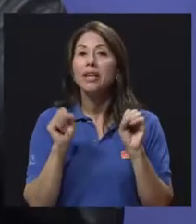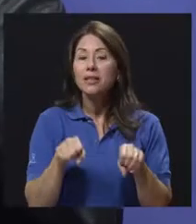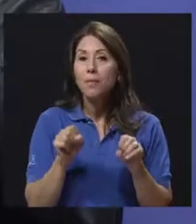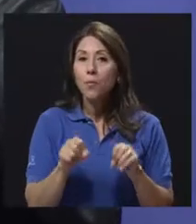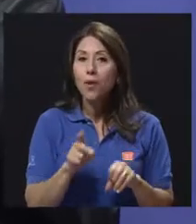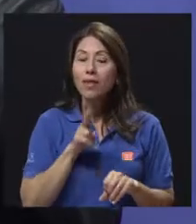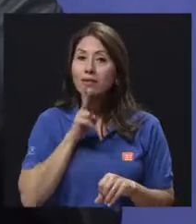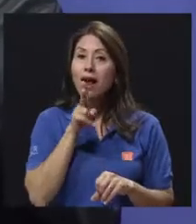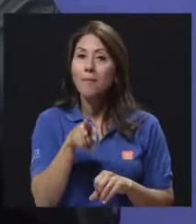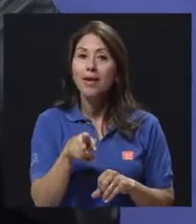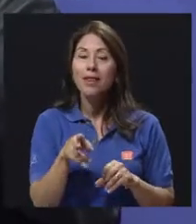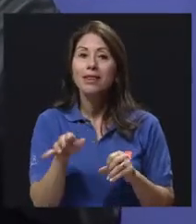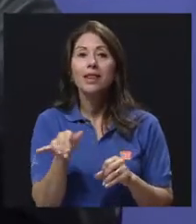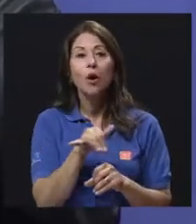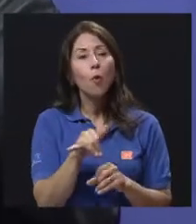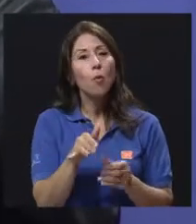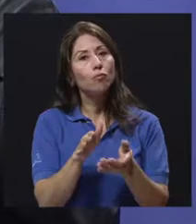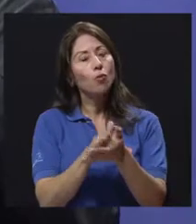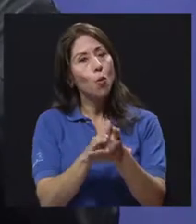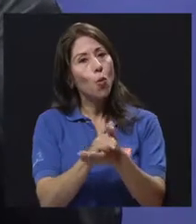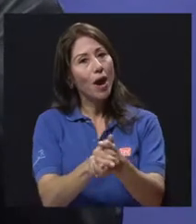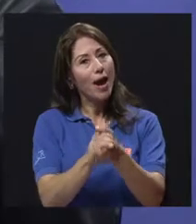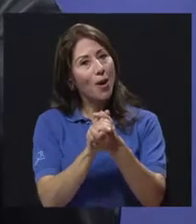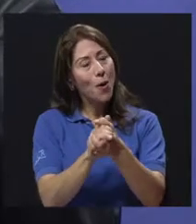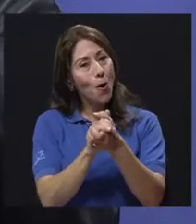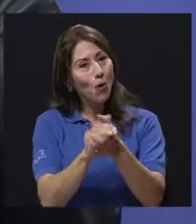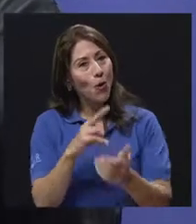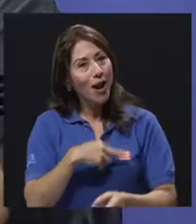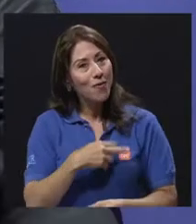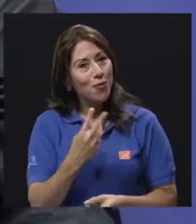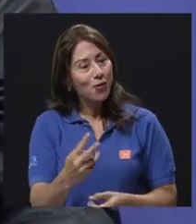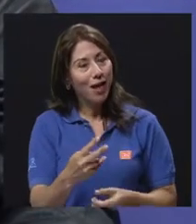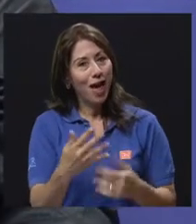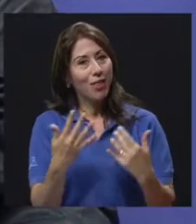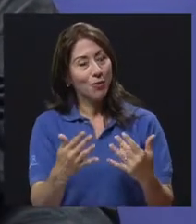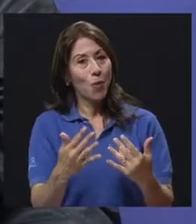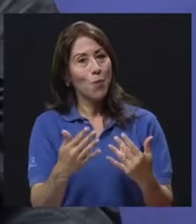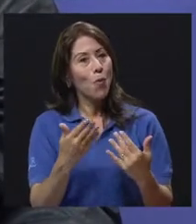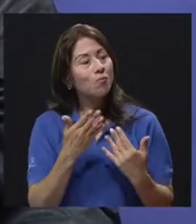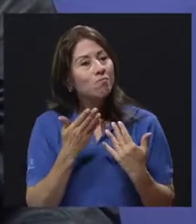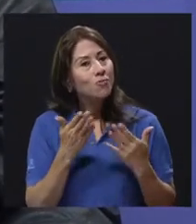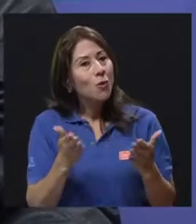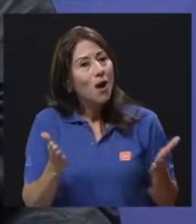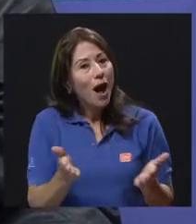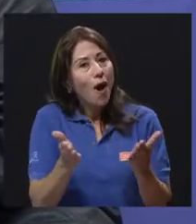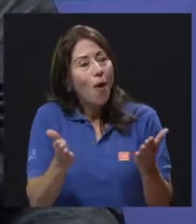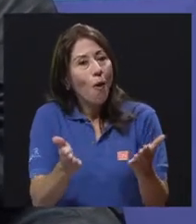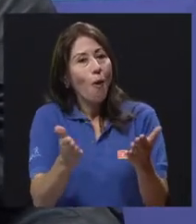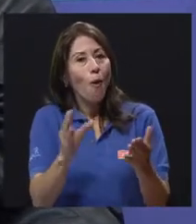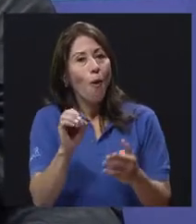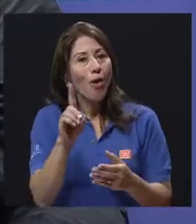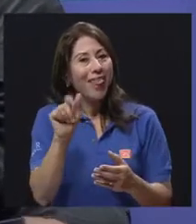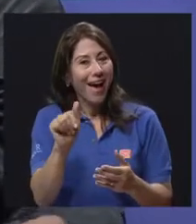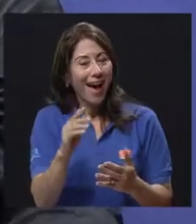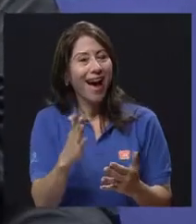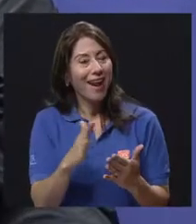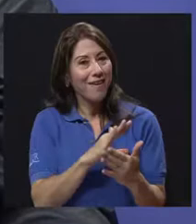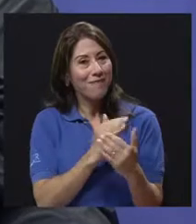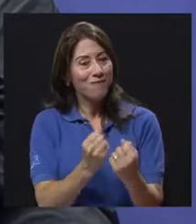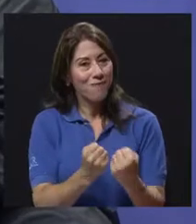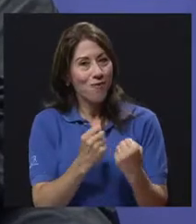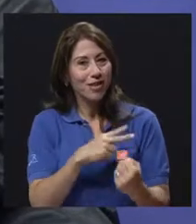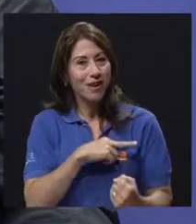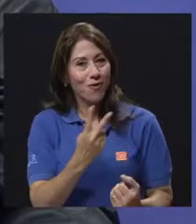de verdad un elogio a la voluntad, una oda a la fuerza de voluntad? ¿Cómo hacer, Tracy y